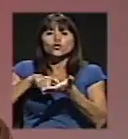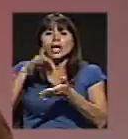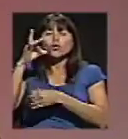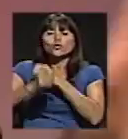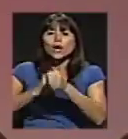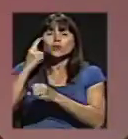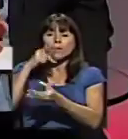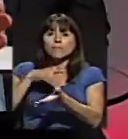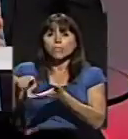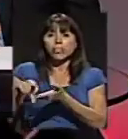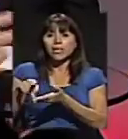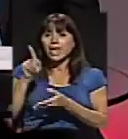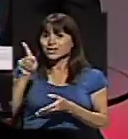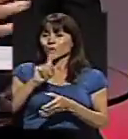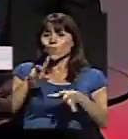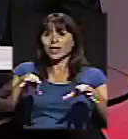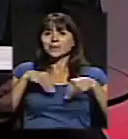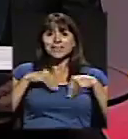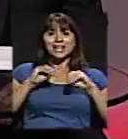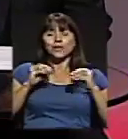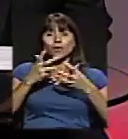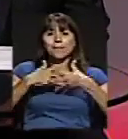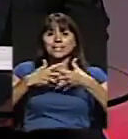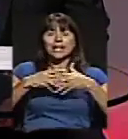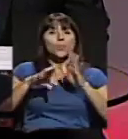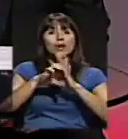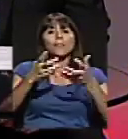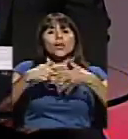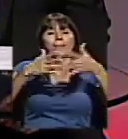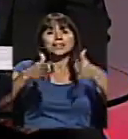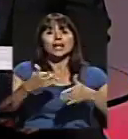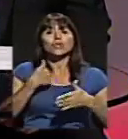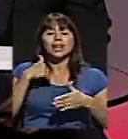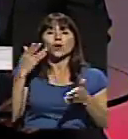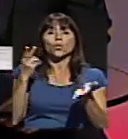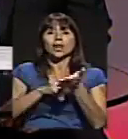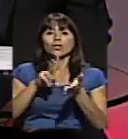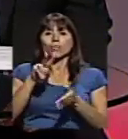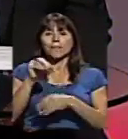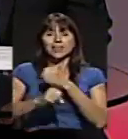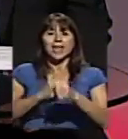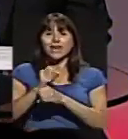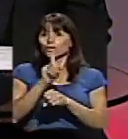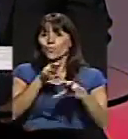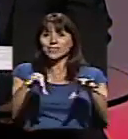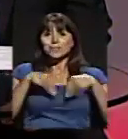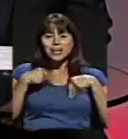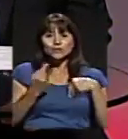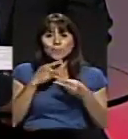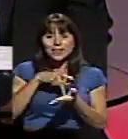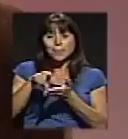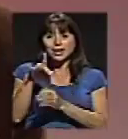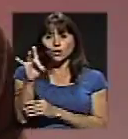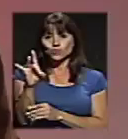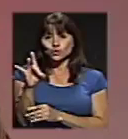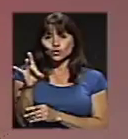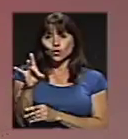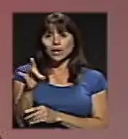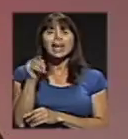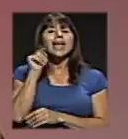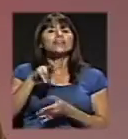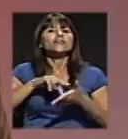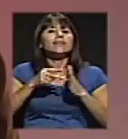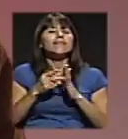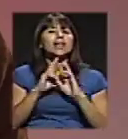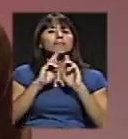no lo acepta ningún empresario. Si un empresario tiene un contrato de 20 años, no va a aceptar que solo le paguen 8. Bueno, es un asunto de